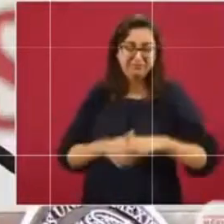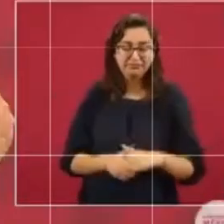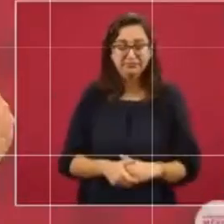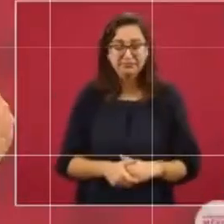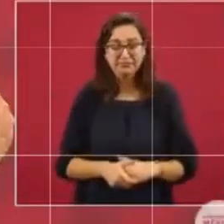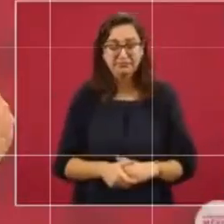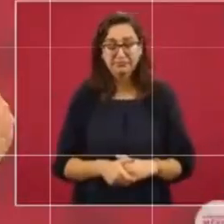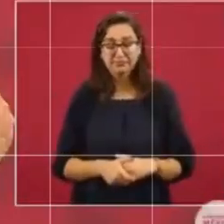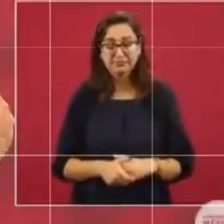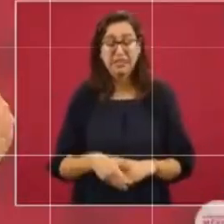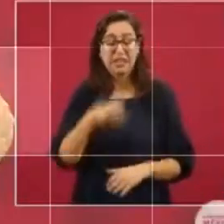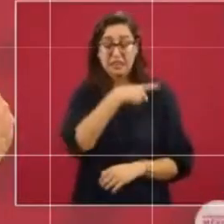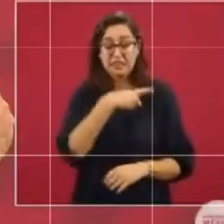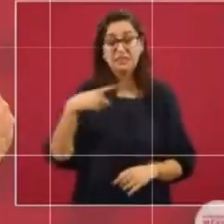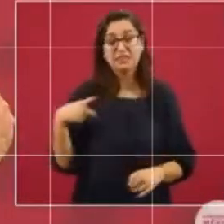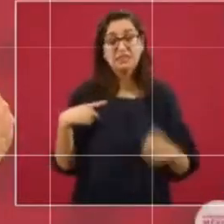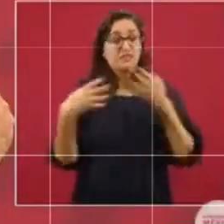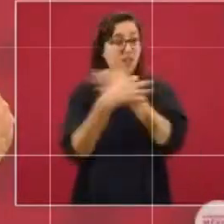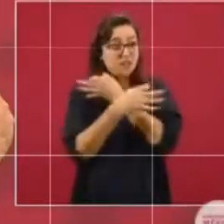y es